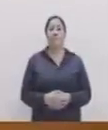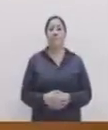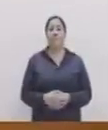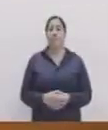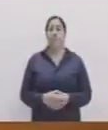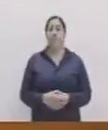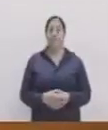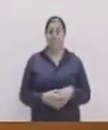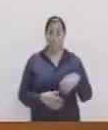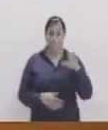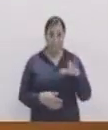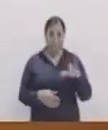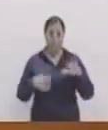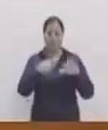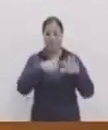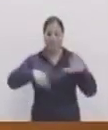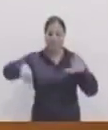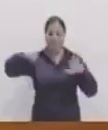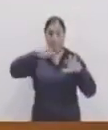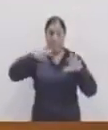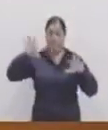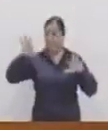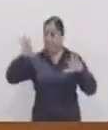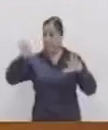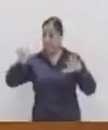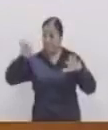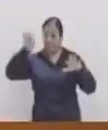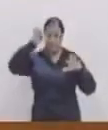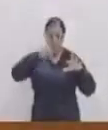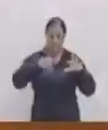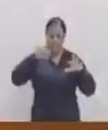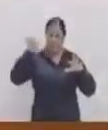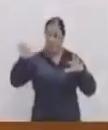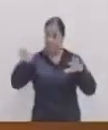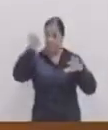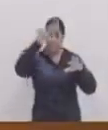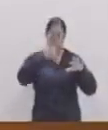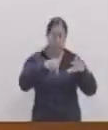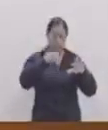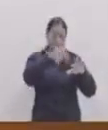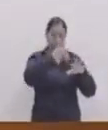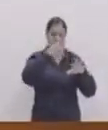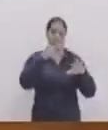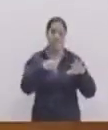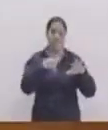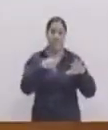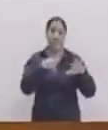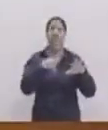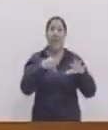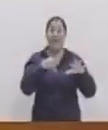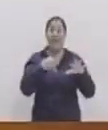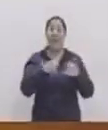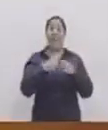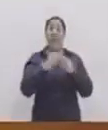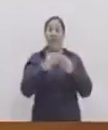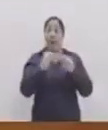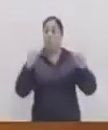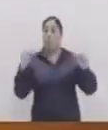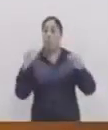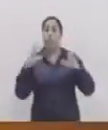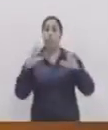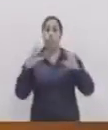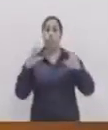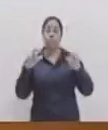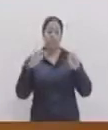usar y lo colocaremos en un tercer punto. Con la lana podremos trazar en esta manera el